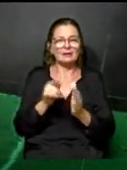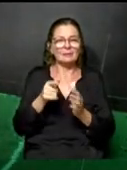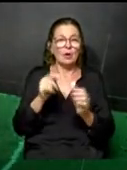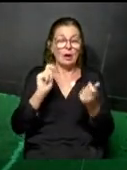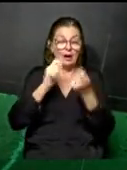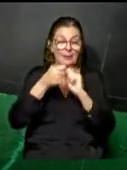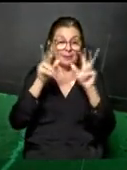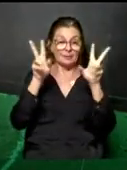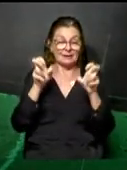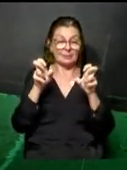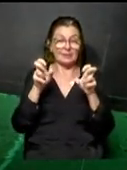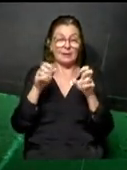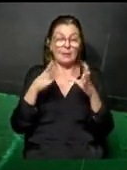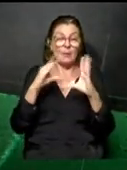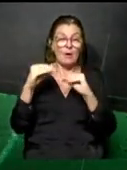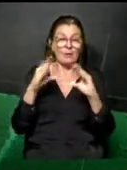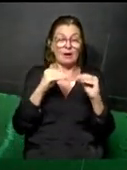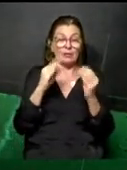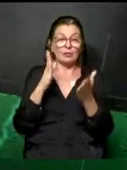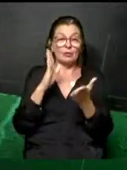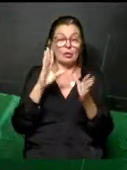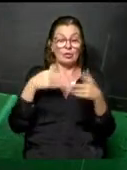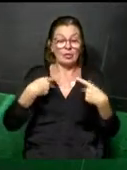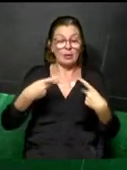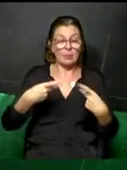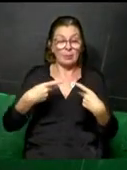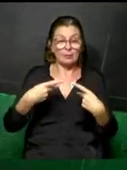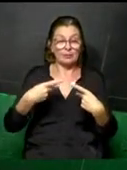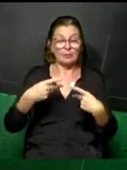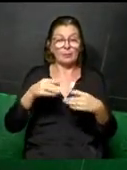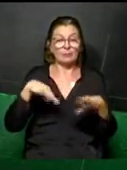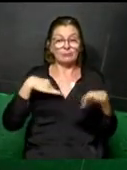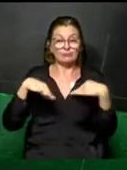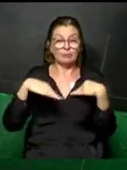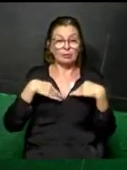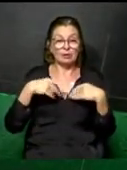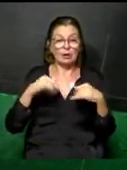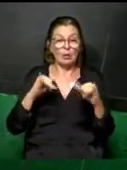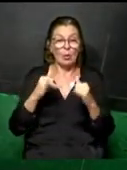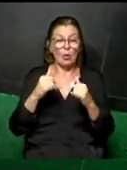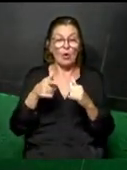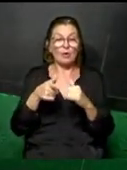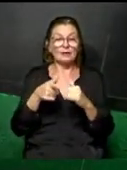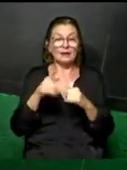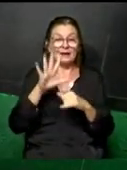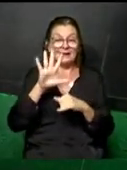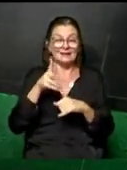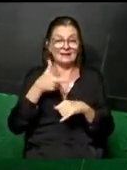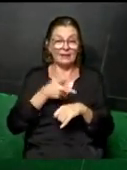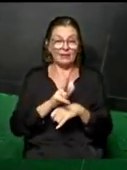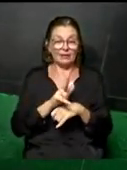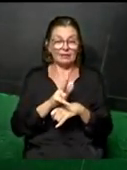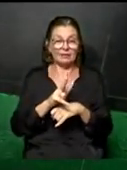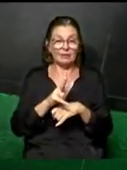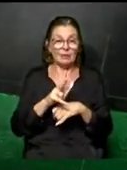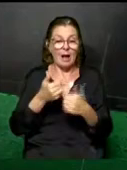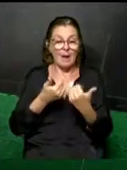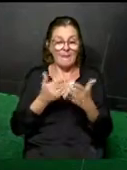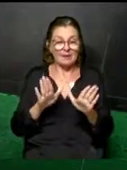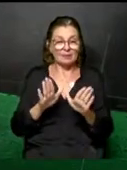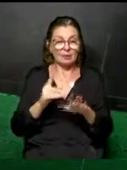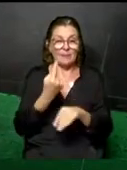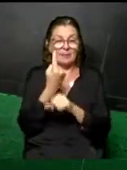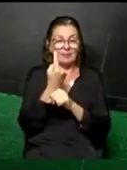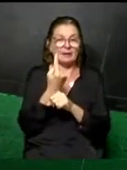ahora nosotros y vamos a hablar de deportes porque se jugó de forma parcial la quinta fecha del torneo de apertura de